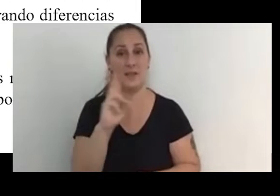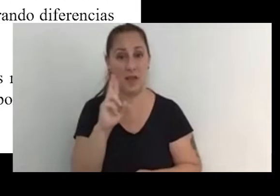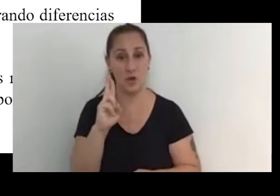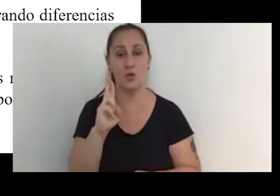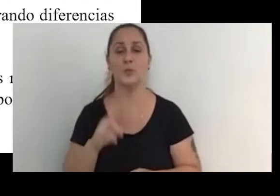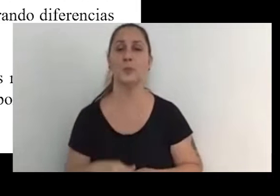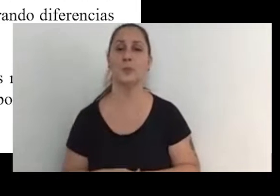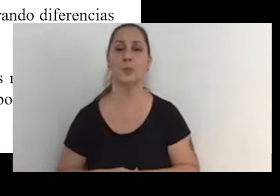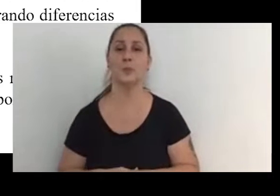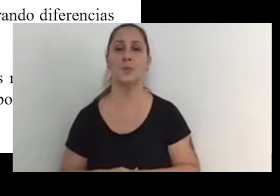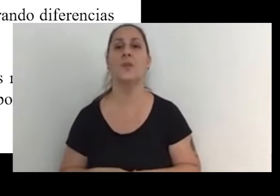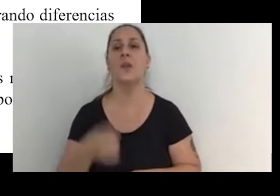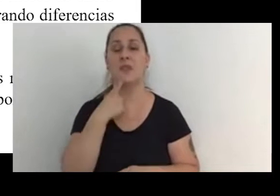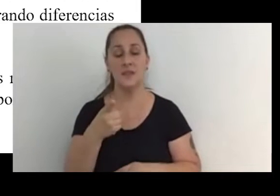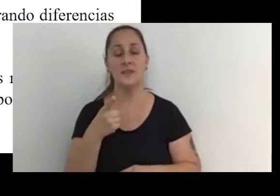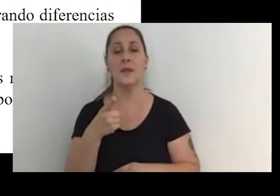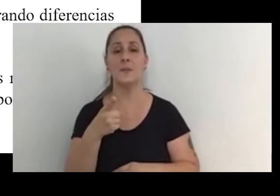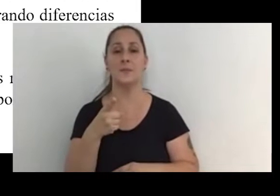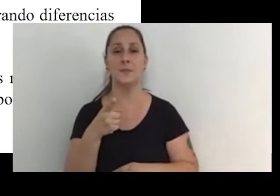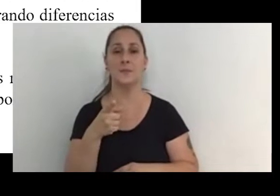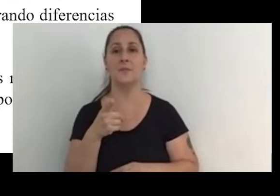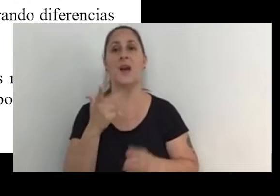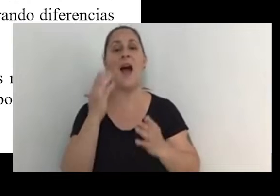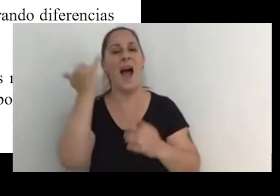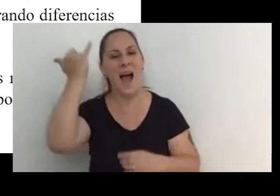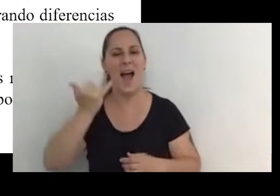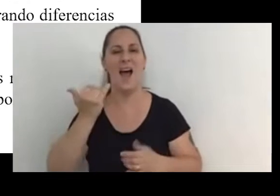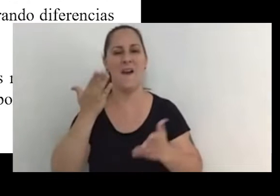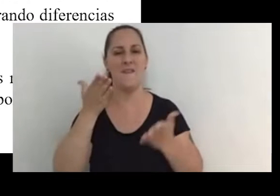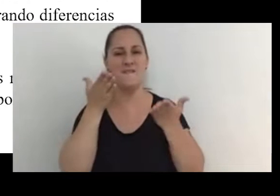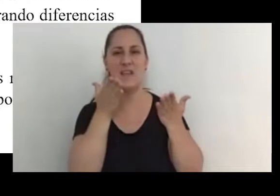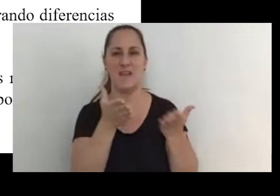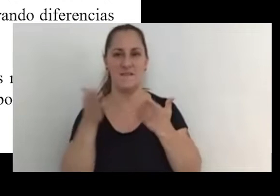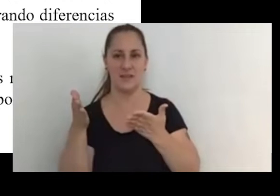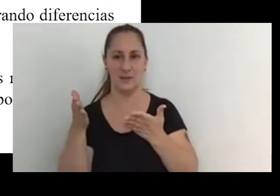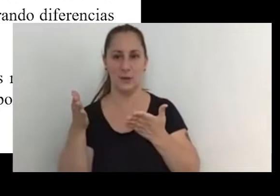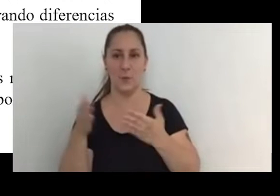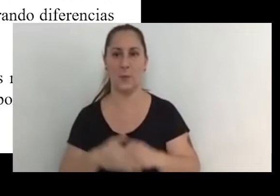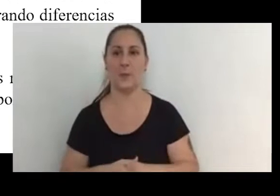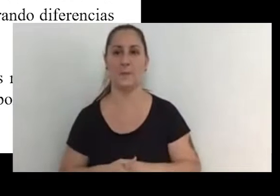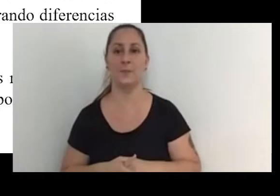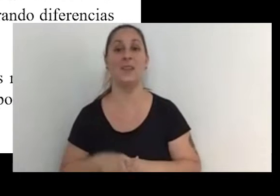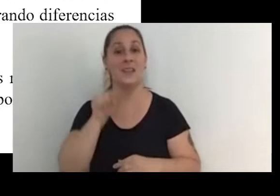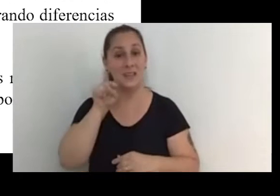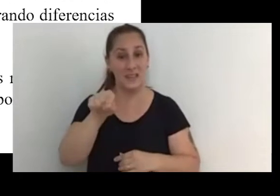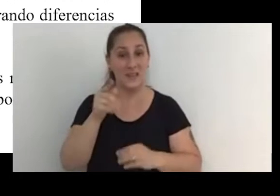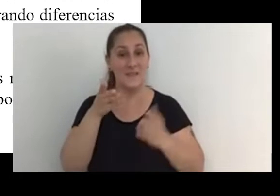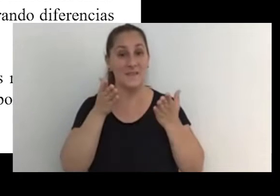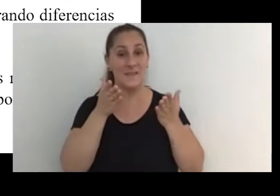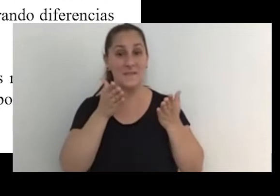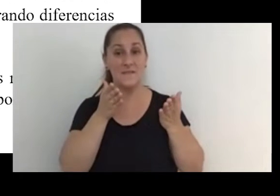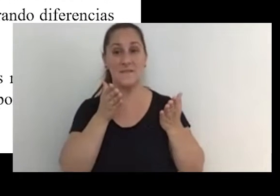que estableció un beneficio Este beneficio ya está